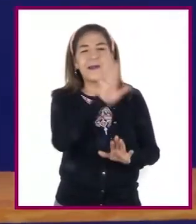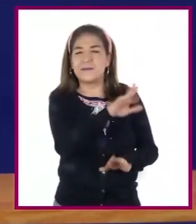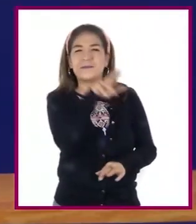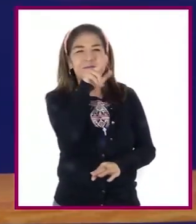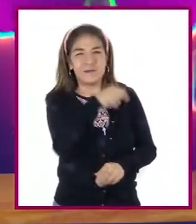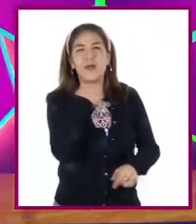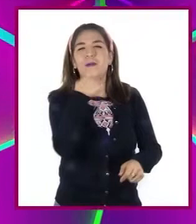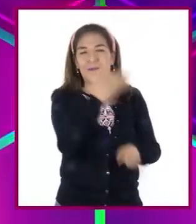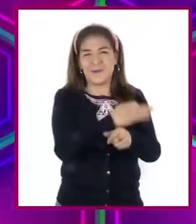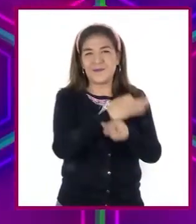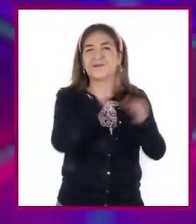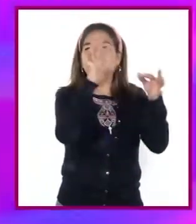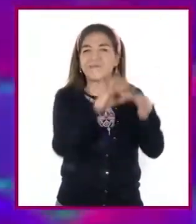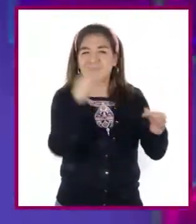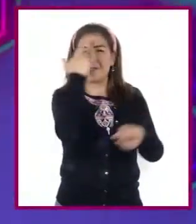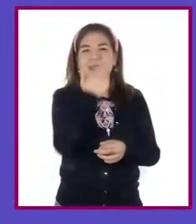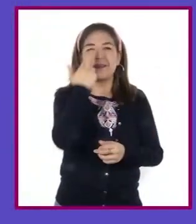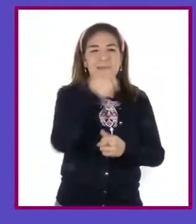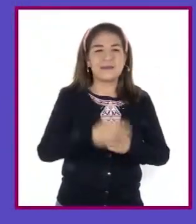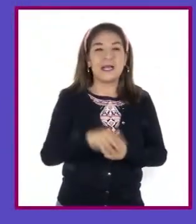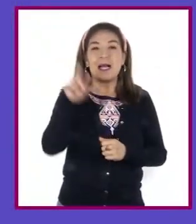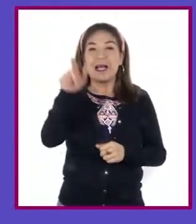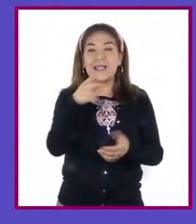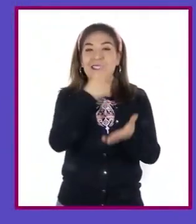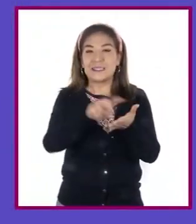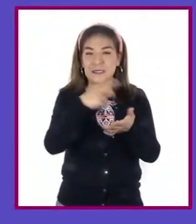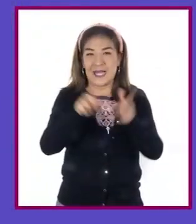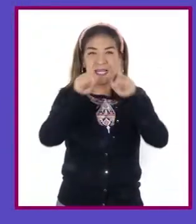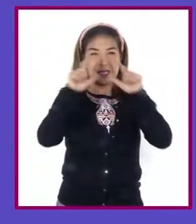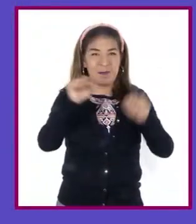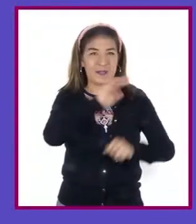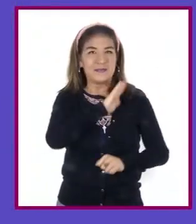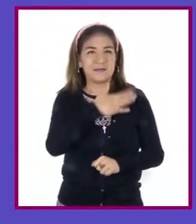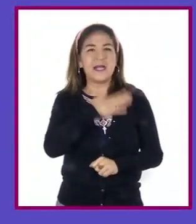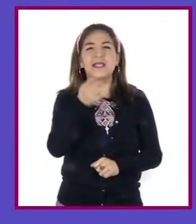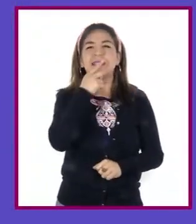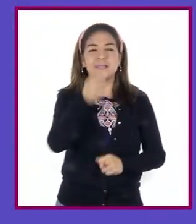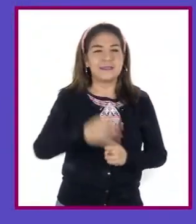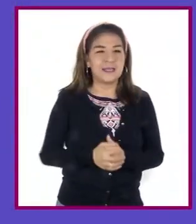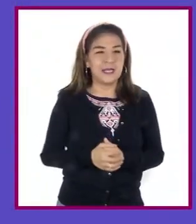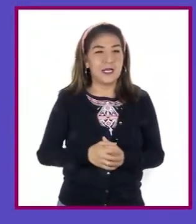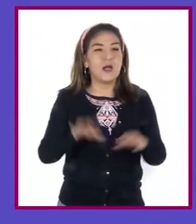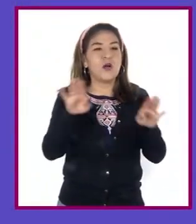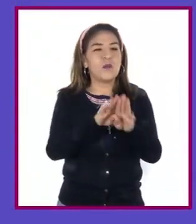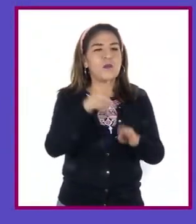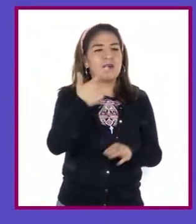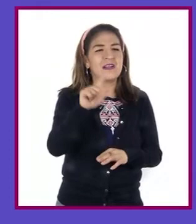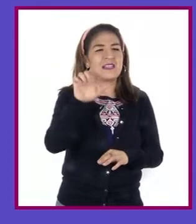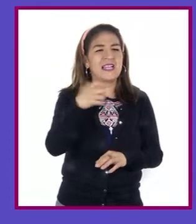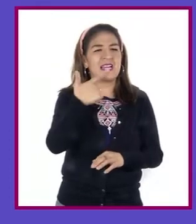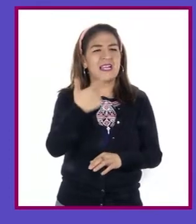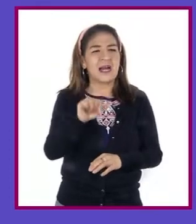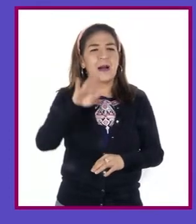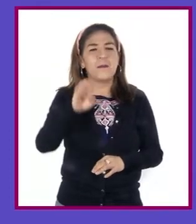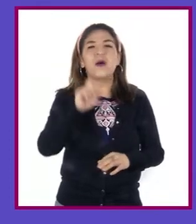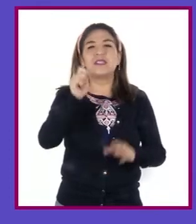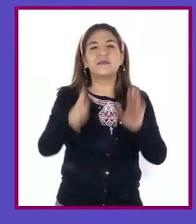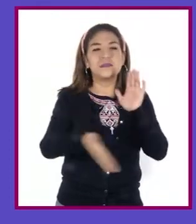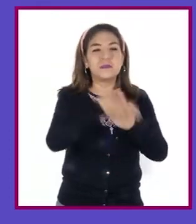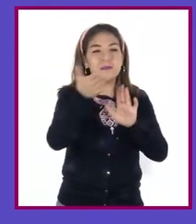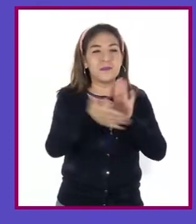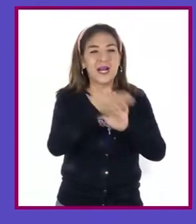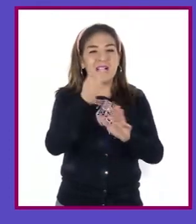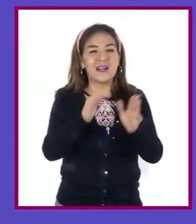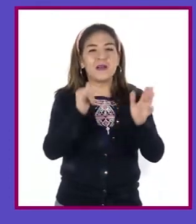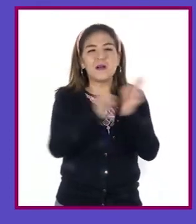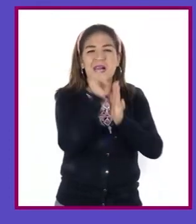a revisar. Según el diccionario de la lengua española, el légamo es un barro pegajoso que se forma en el suelo con el